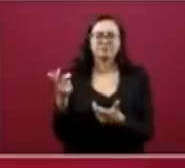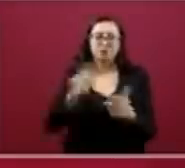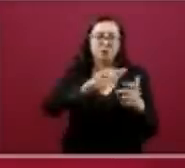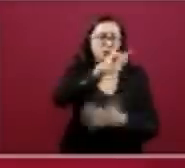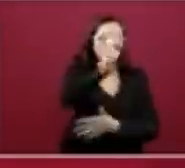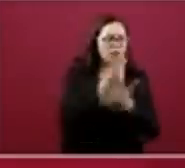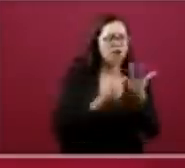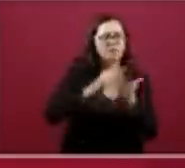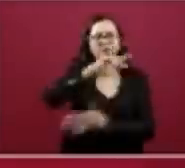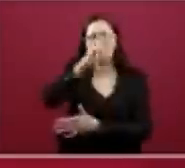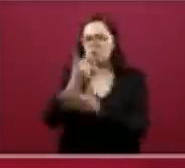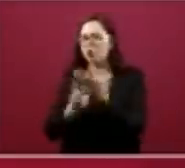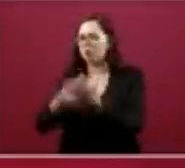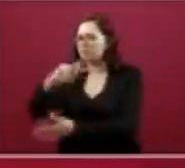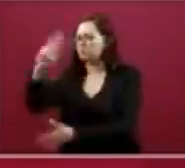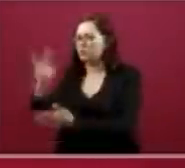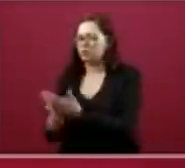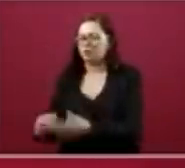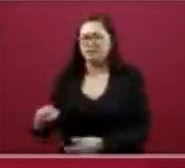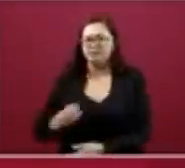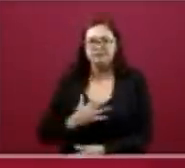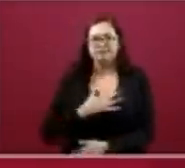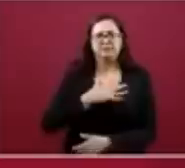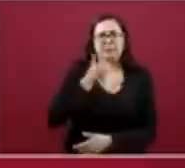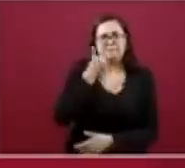programas de bienestar.